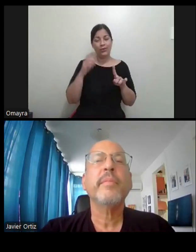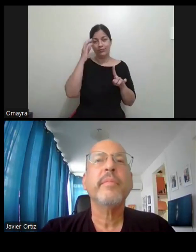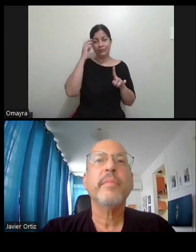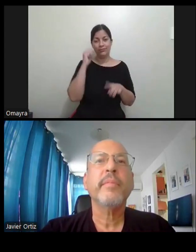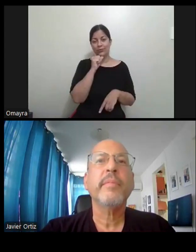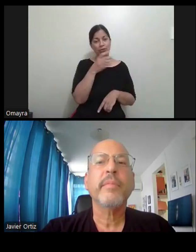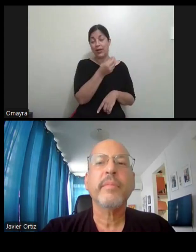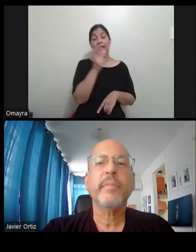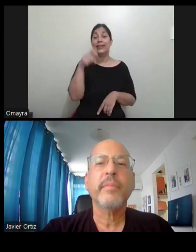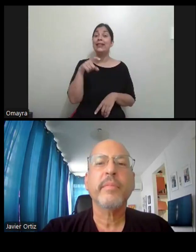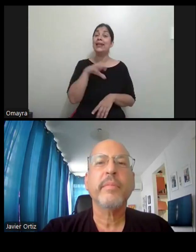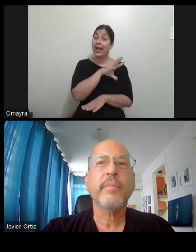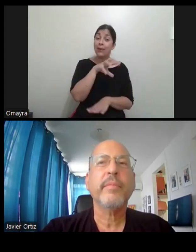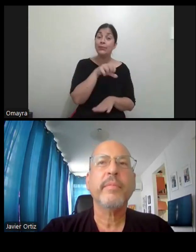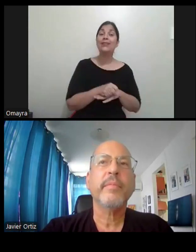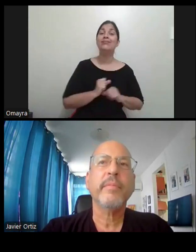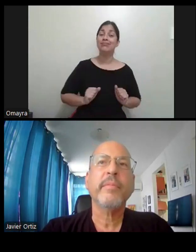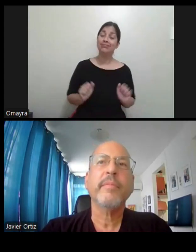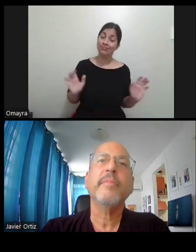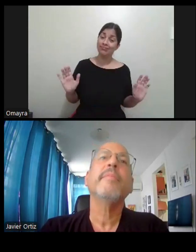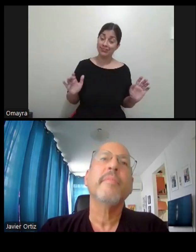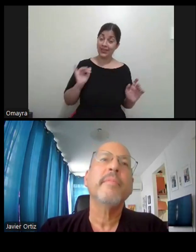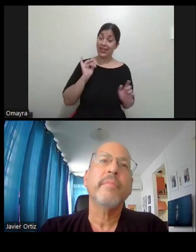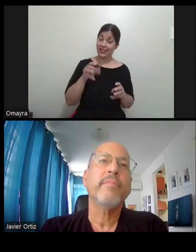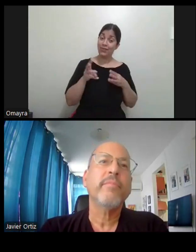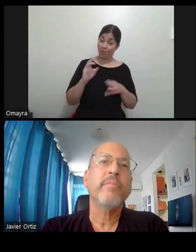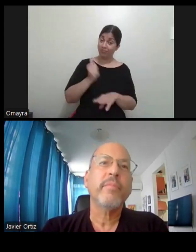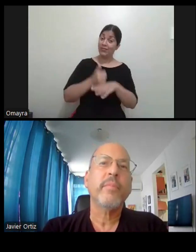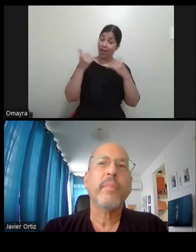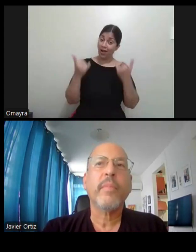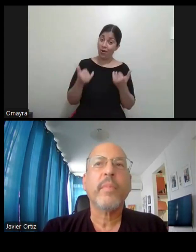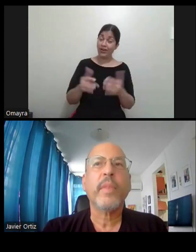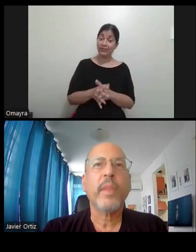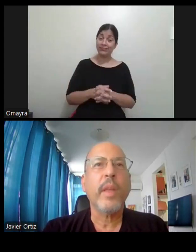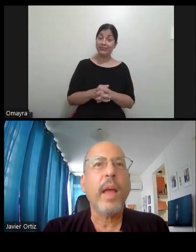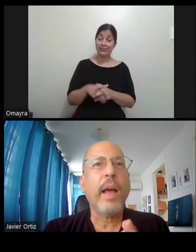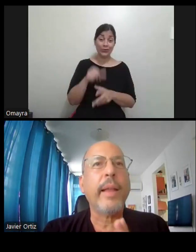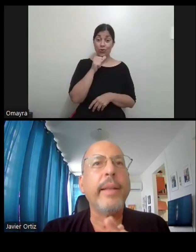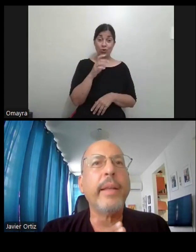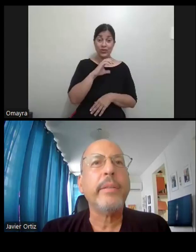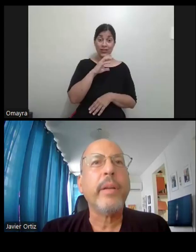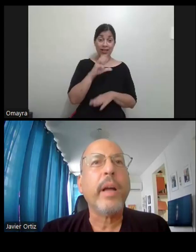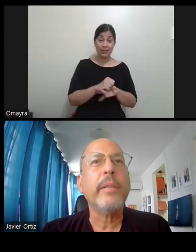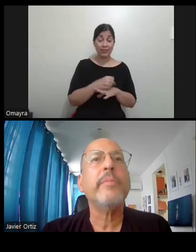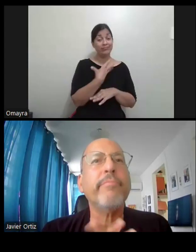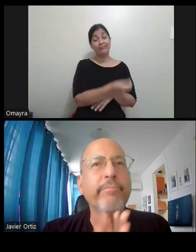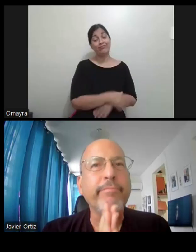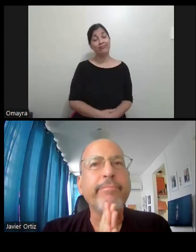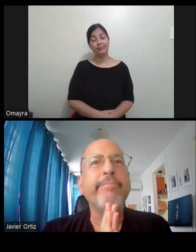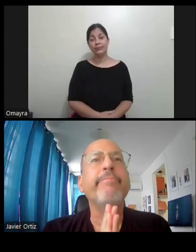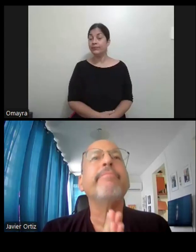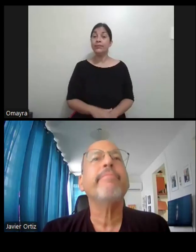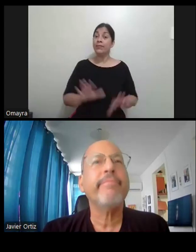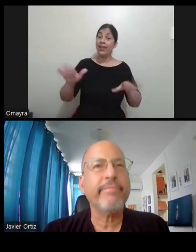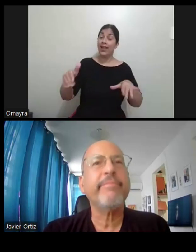se adapte, pues, así es como se va a establecer ahora sí, desaparece. Sí. Anilín, nos tenemos que ir, pero pregunto,